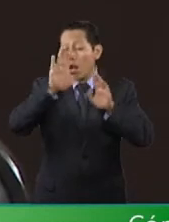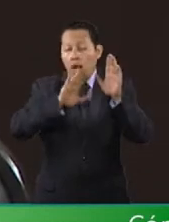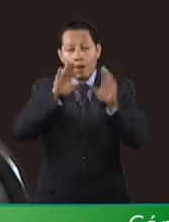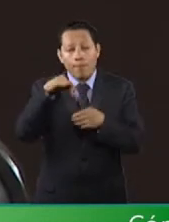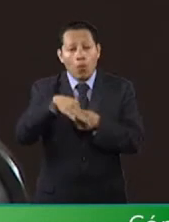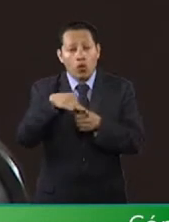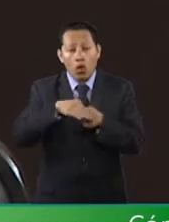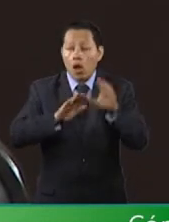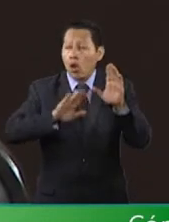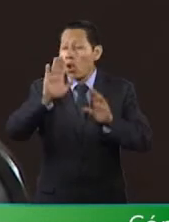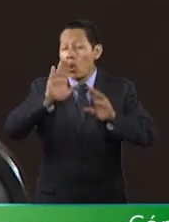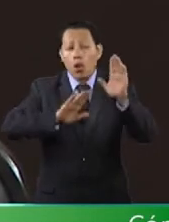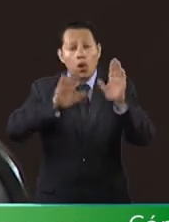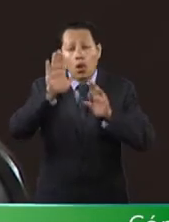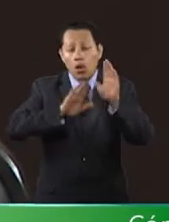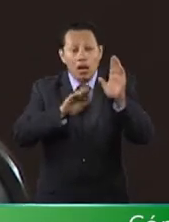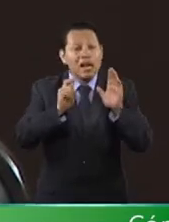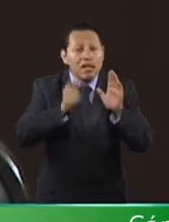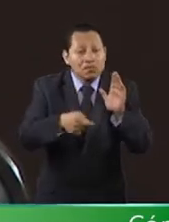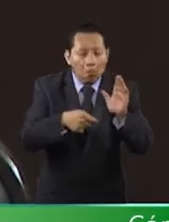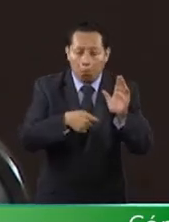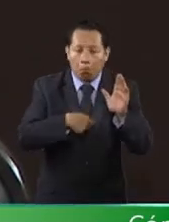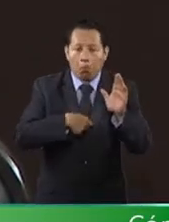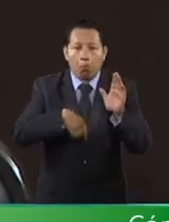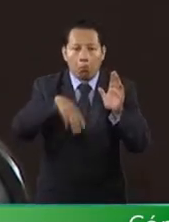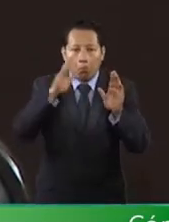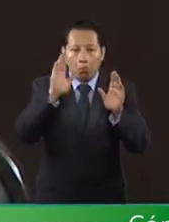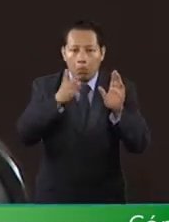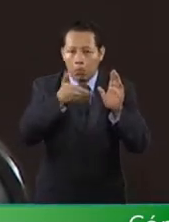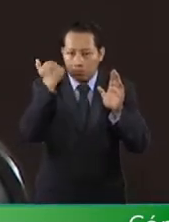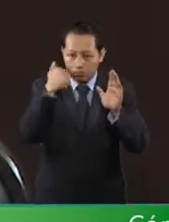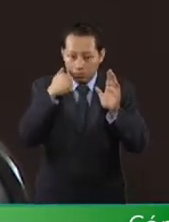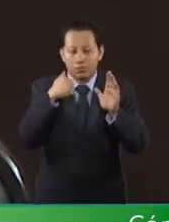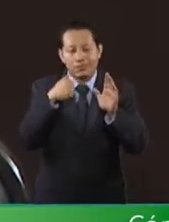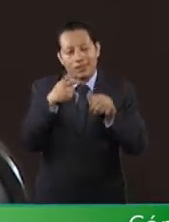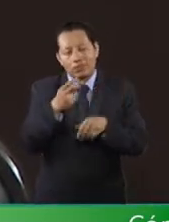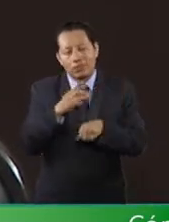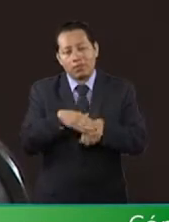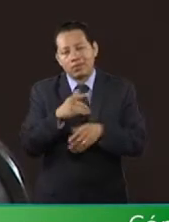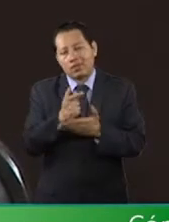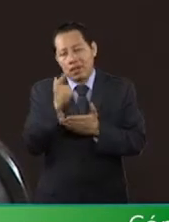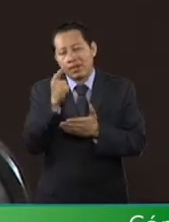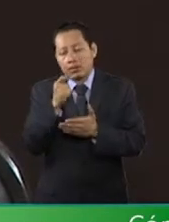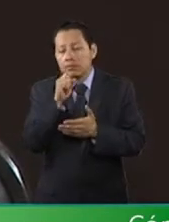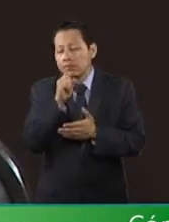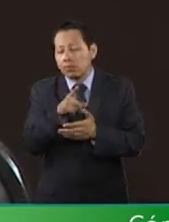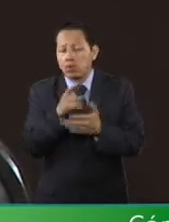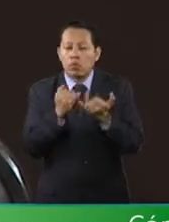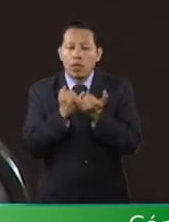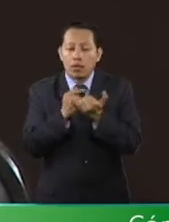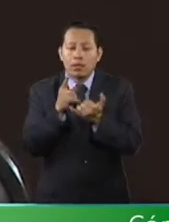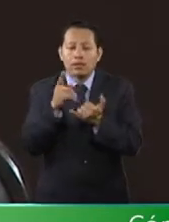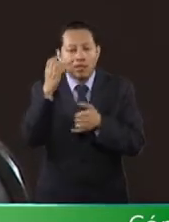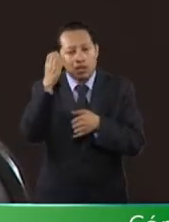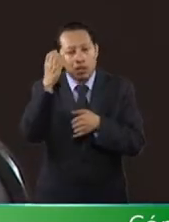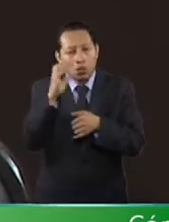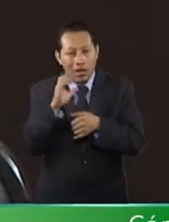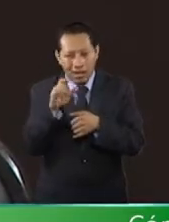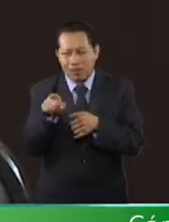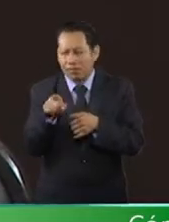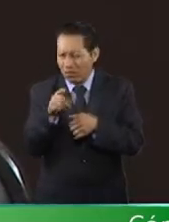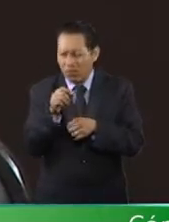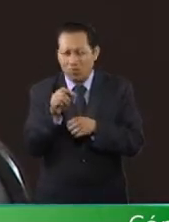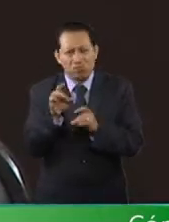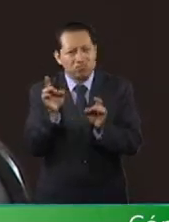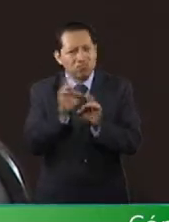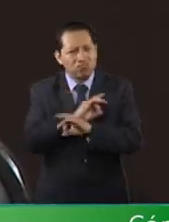que están votando Y si sí es aún más grave y lo hacen mientras Culiacán les estalla